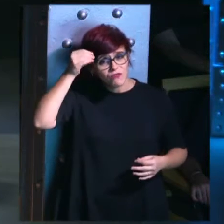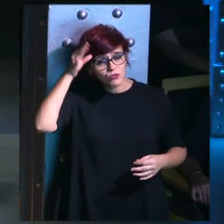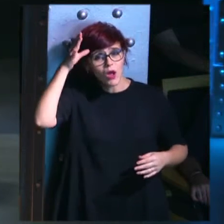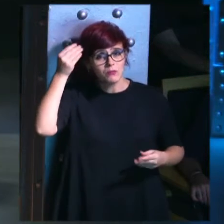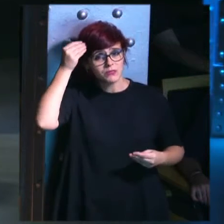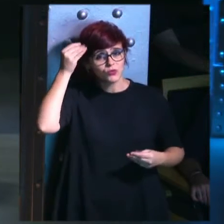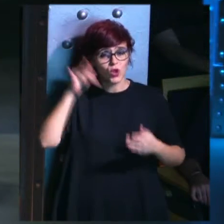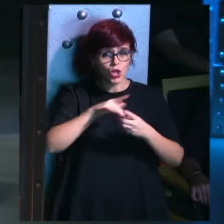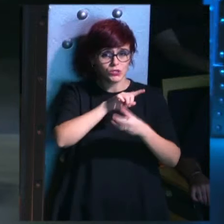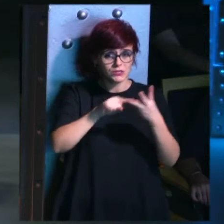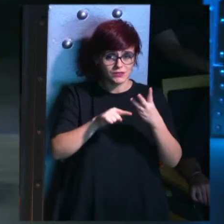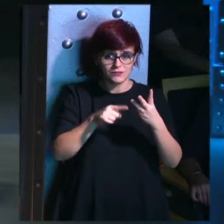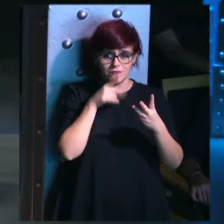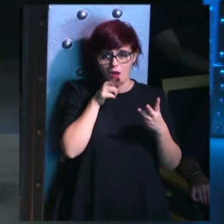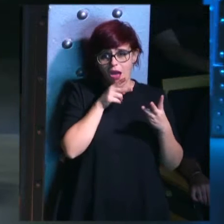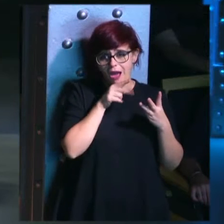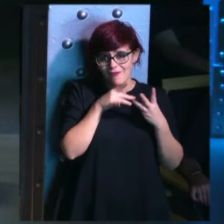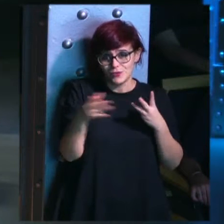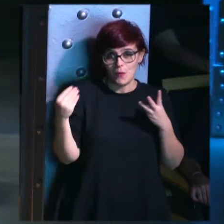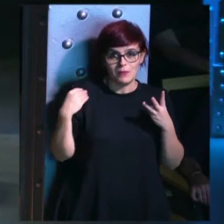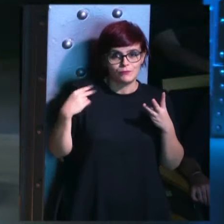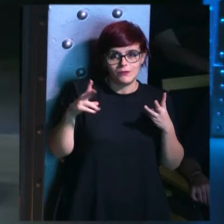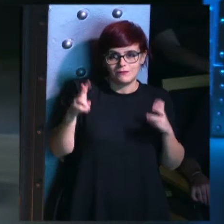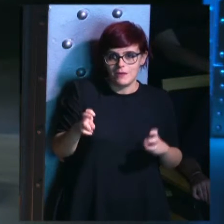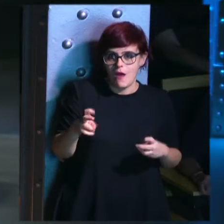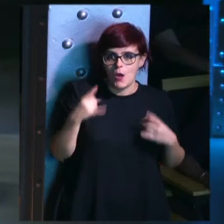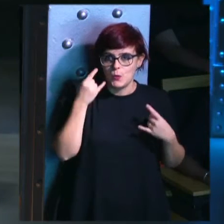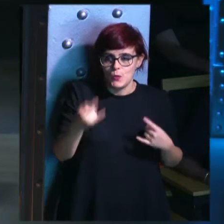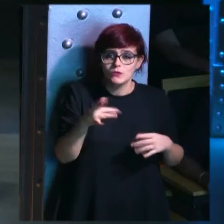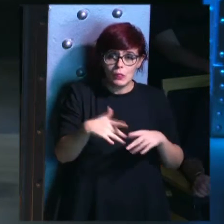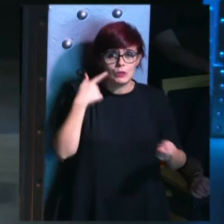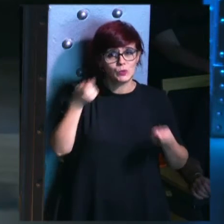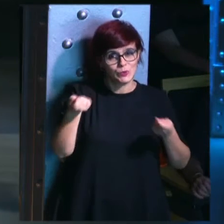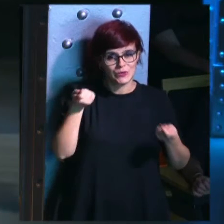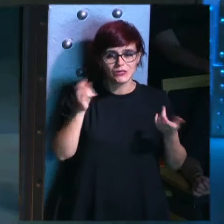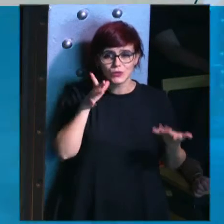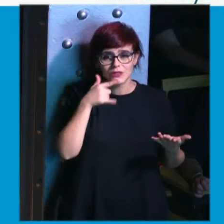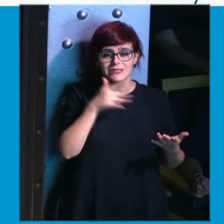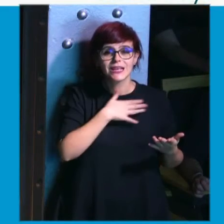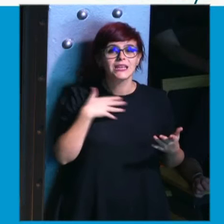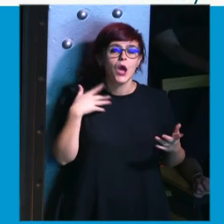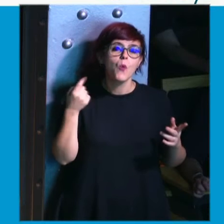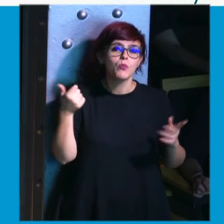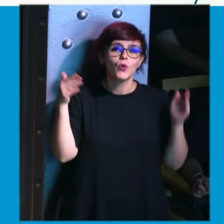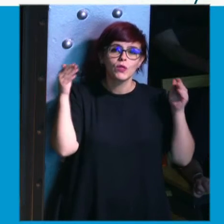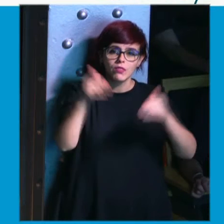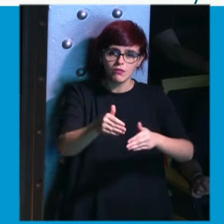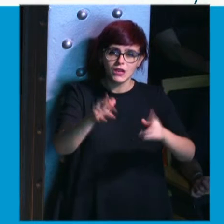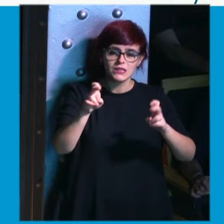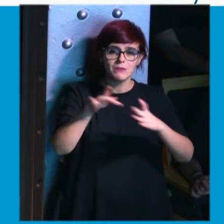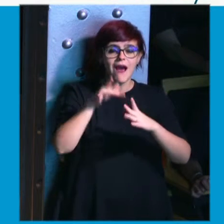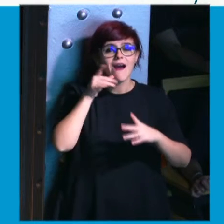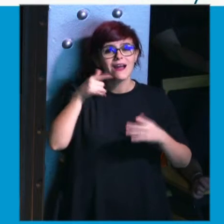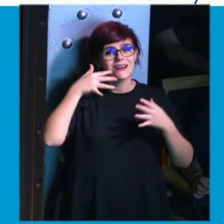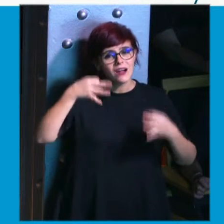los tres hablamos por los codos cuando nos preguntan, así que controlarnos un poco. Y yo quería por lo menos centrarme un poco en lo que es realidad